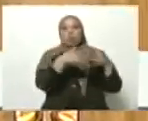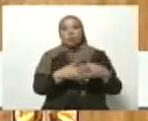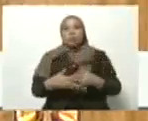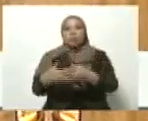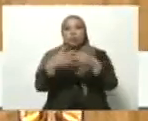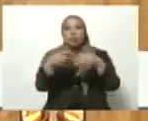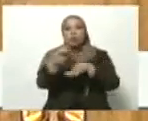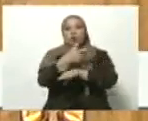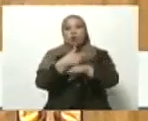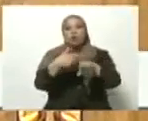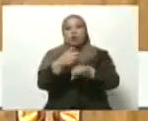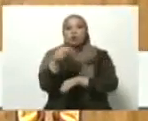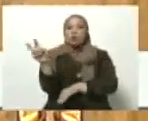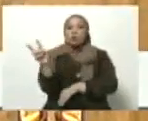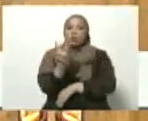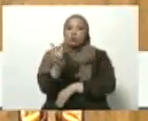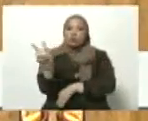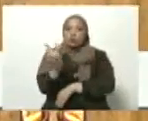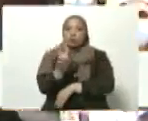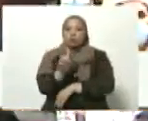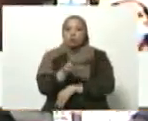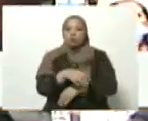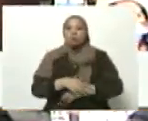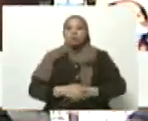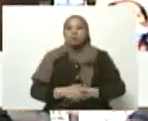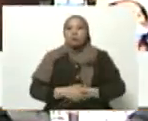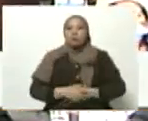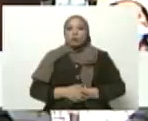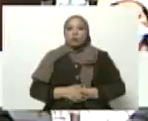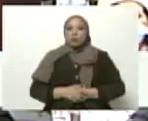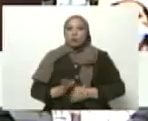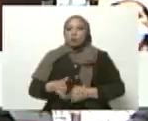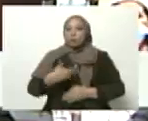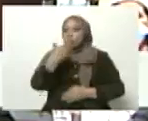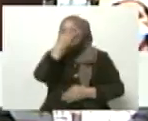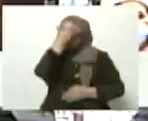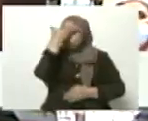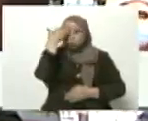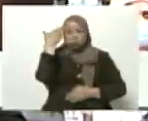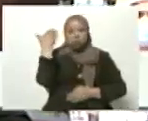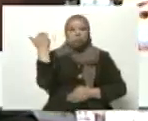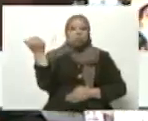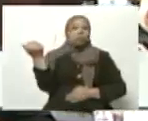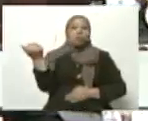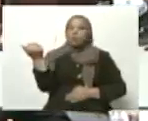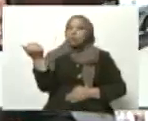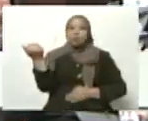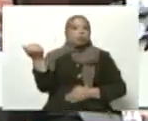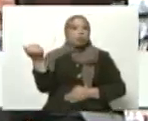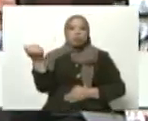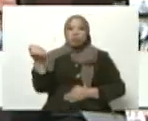con el gobierno venezolano. Creo que eso no se nos puede olvidar, hay que tenerlo claro.